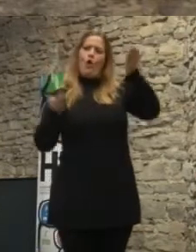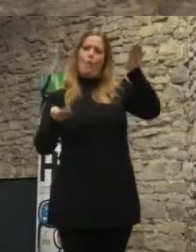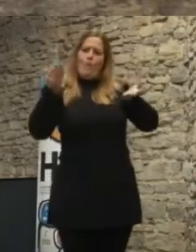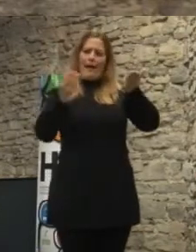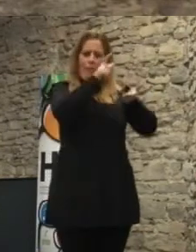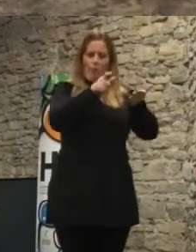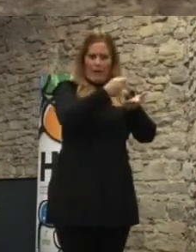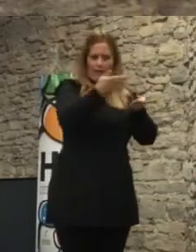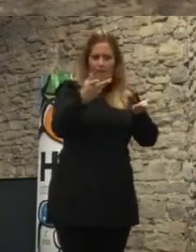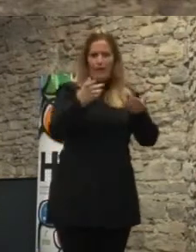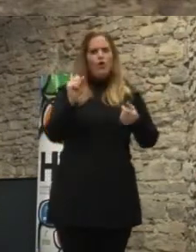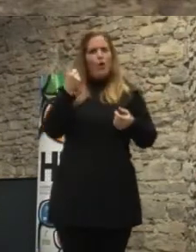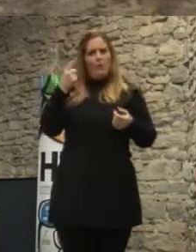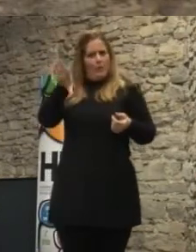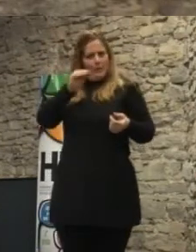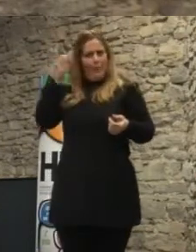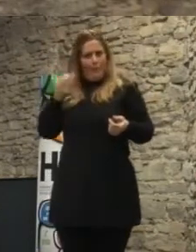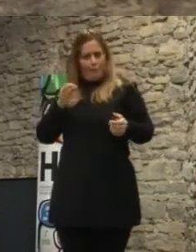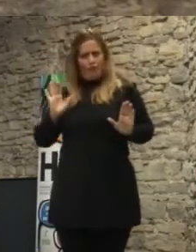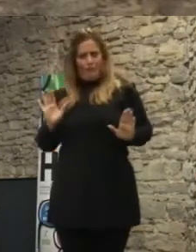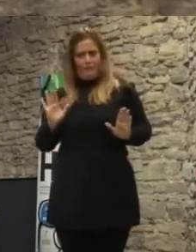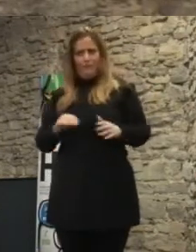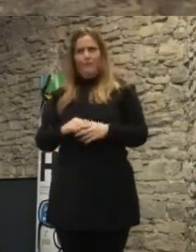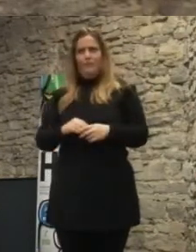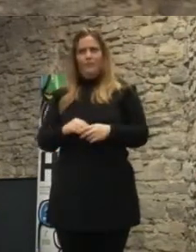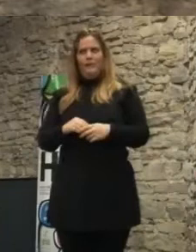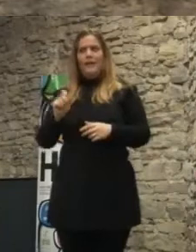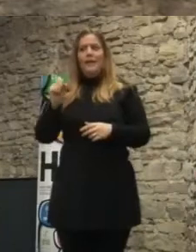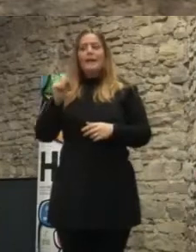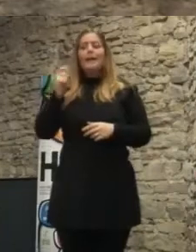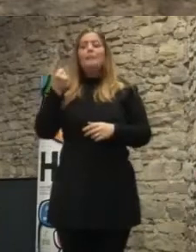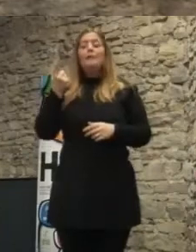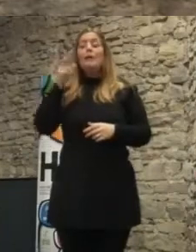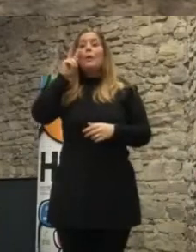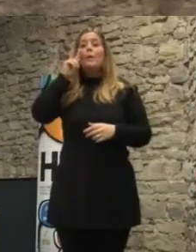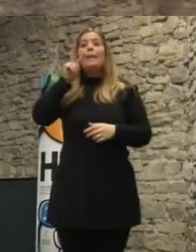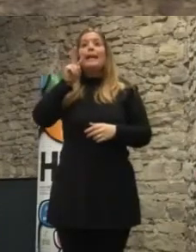Lo primero que tenemos que tener es una lectura de la diversidad